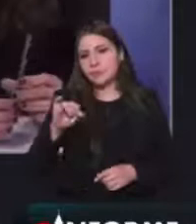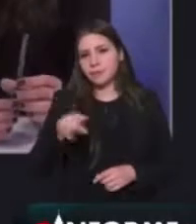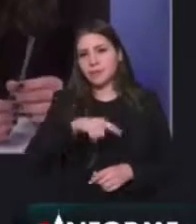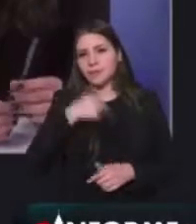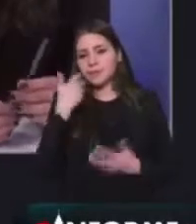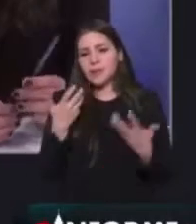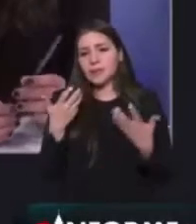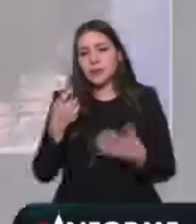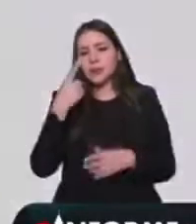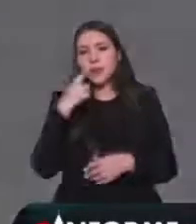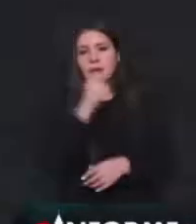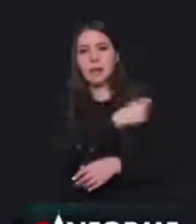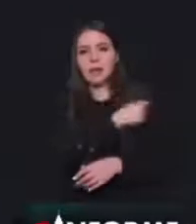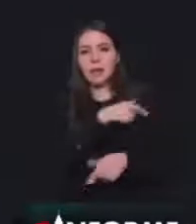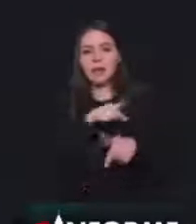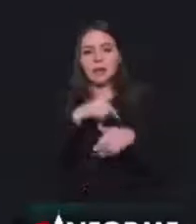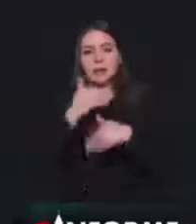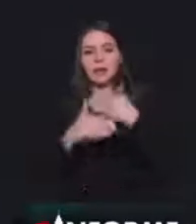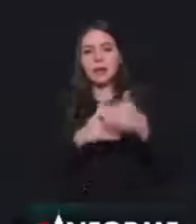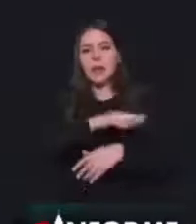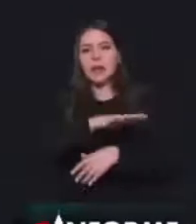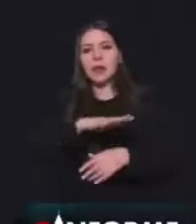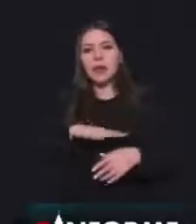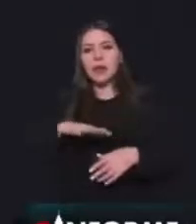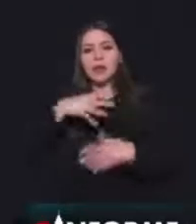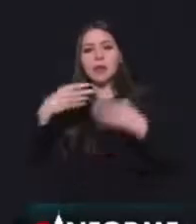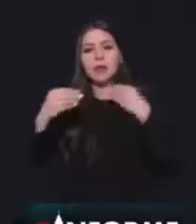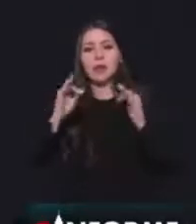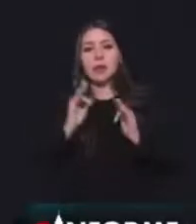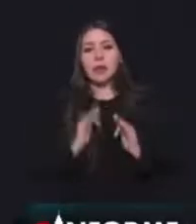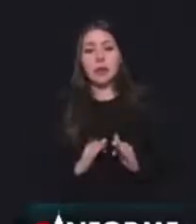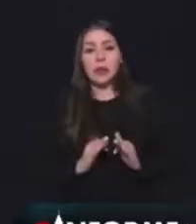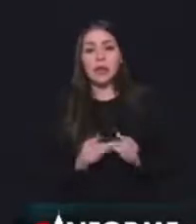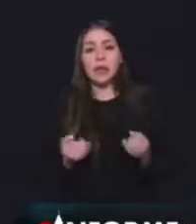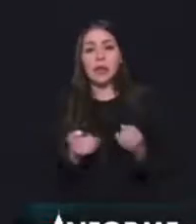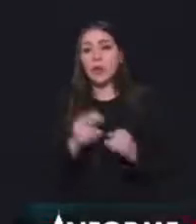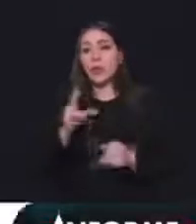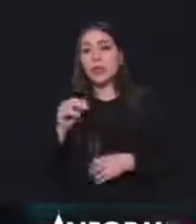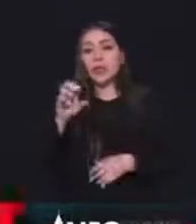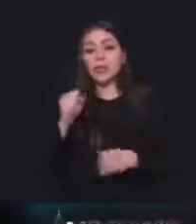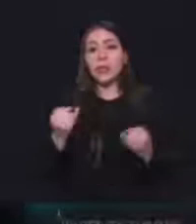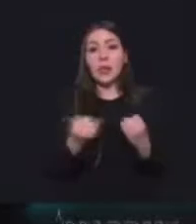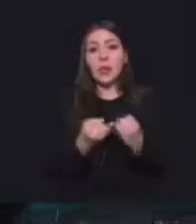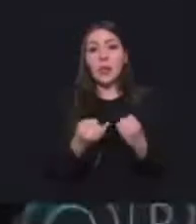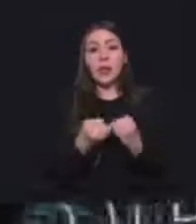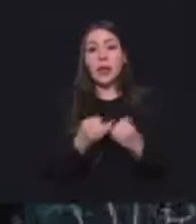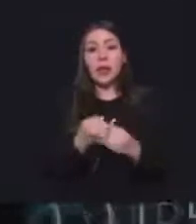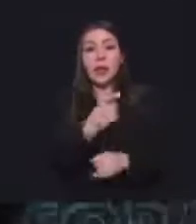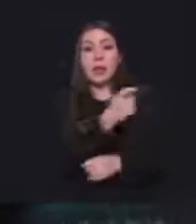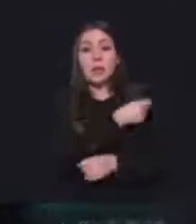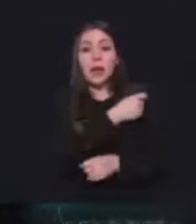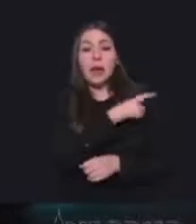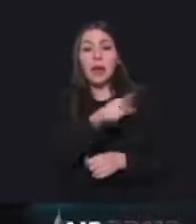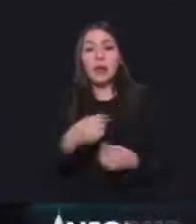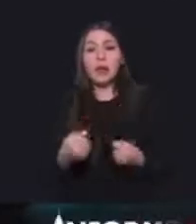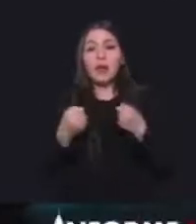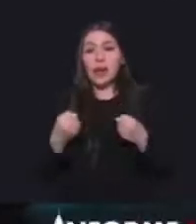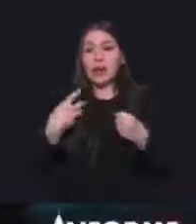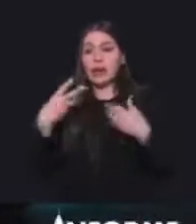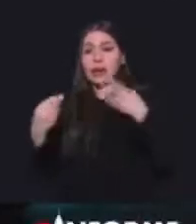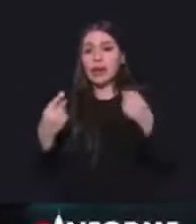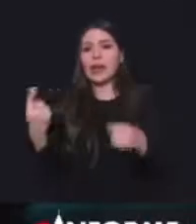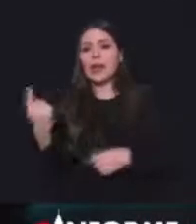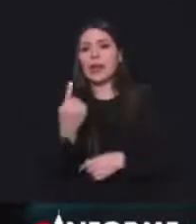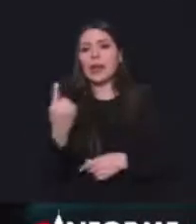avanzar en la vacunación mientras la epidemia esté tranquila, porque no es lo mismo vacunar cuando la epidemia está fuerte, que seguramente en